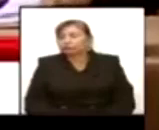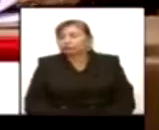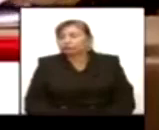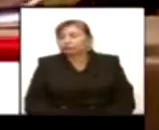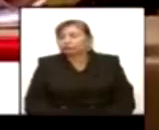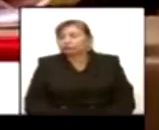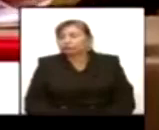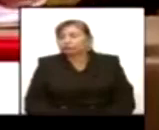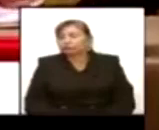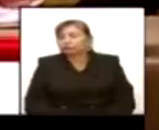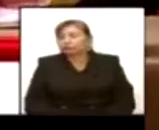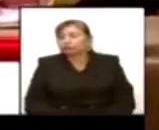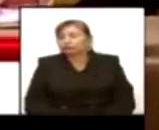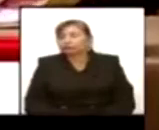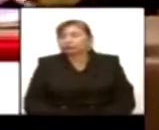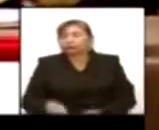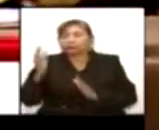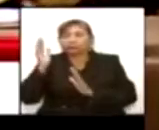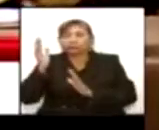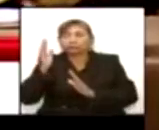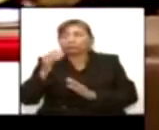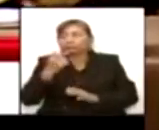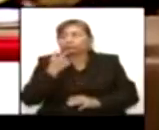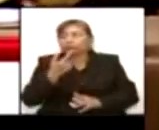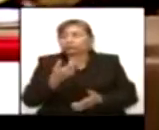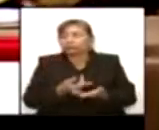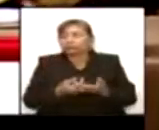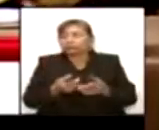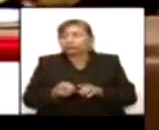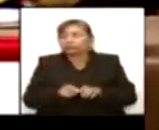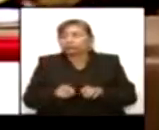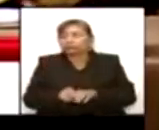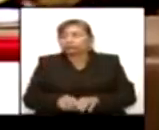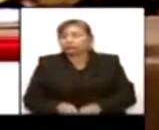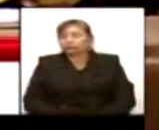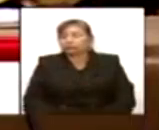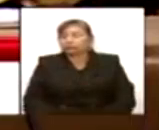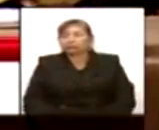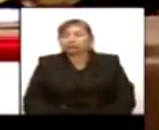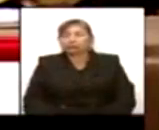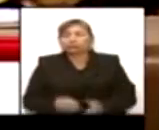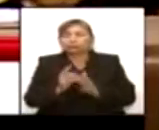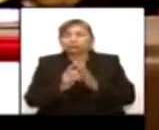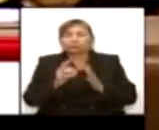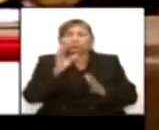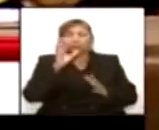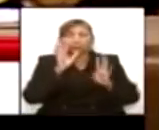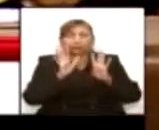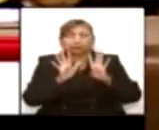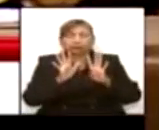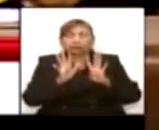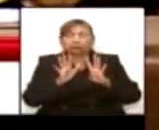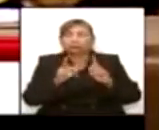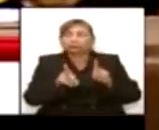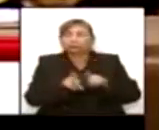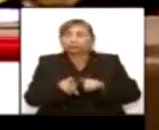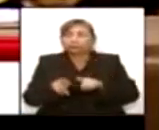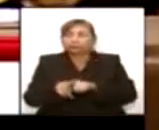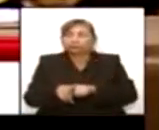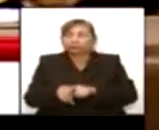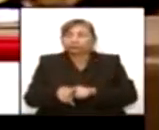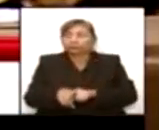en la exposición que he hecho, tanto en la diapositiva 9